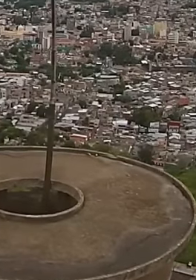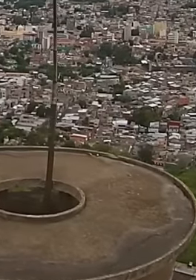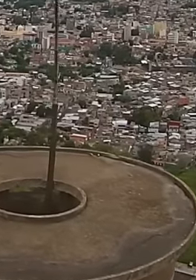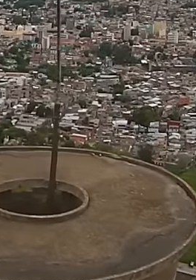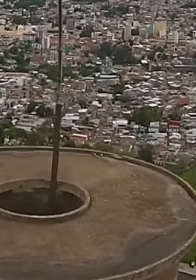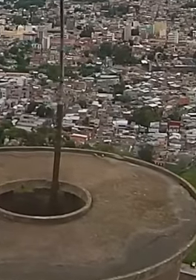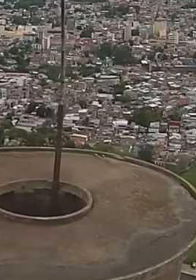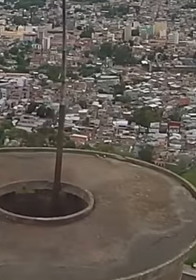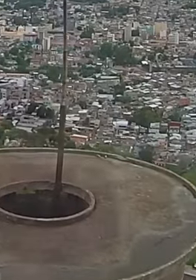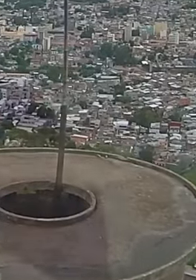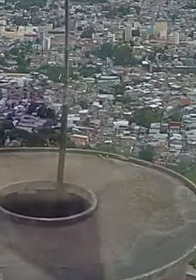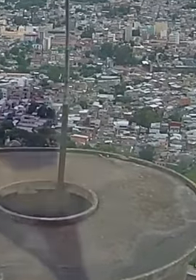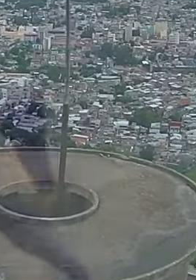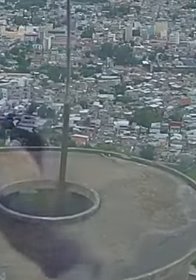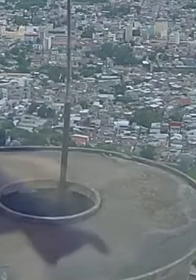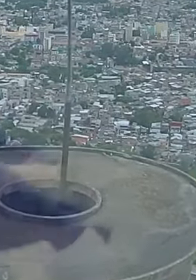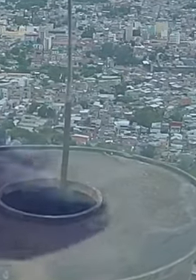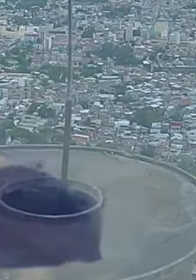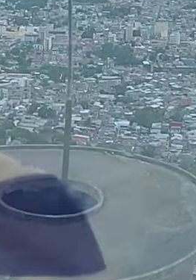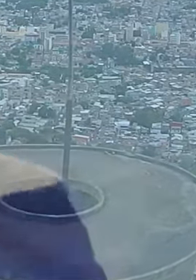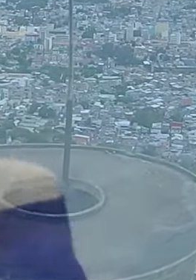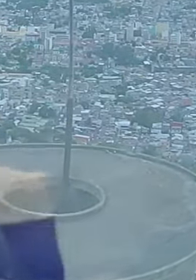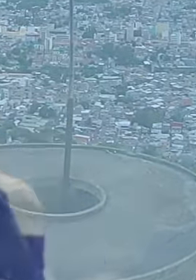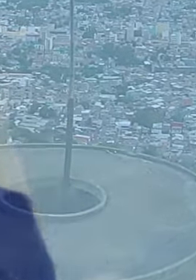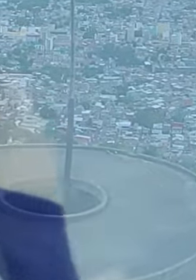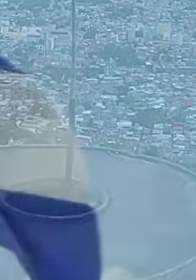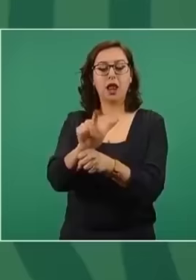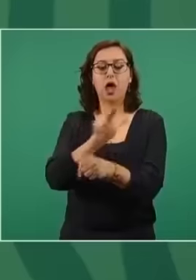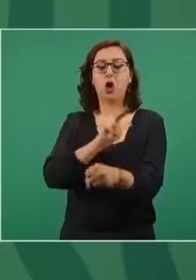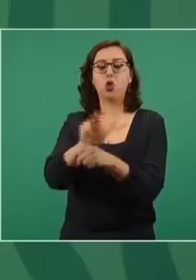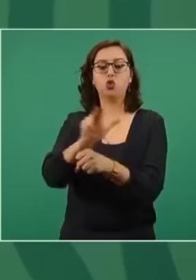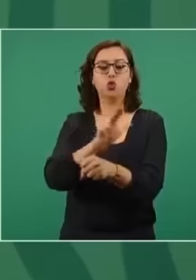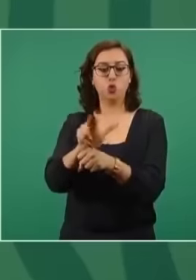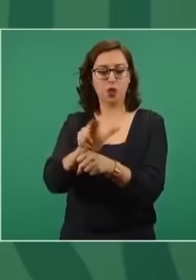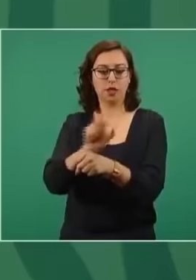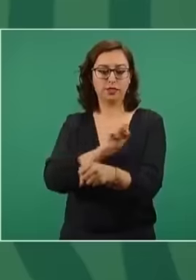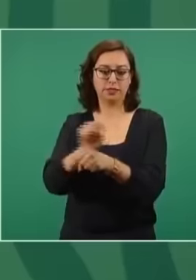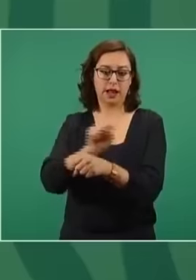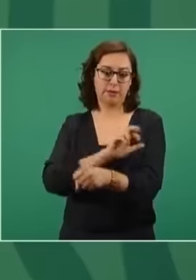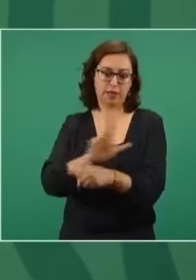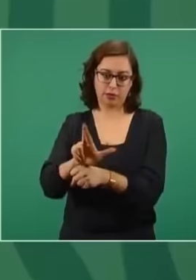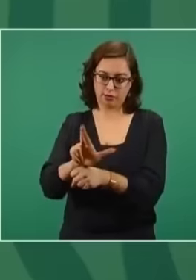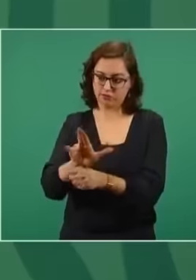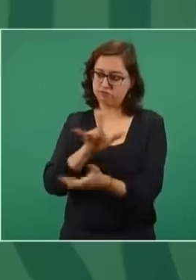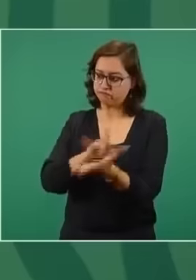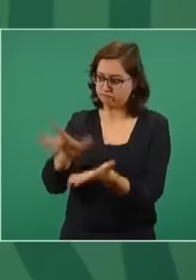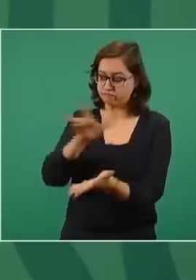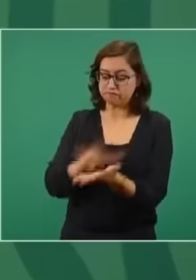Vida en Guatemala, Honduras y El Salvador.